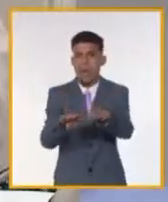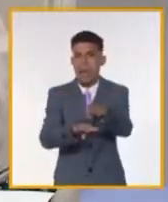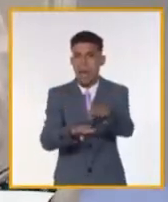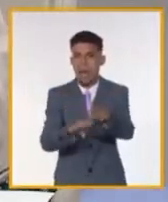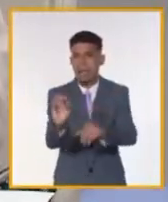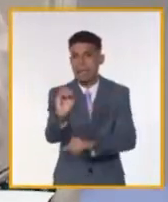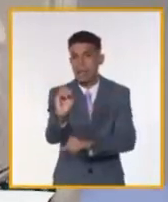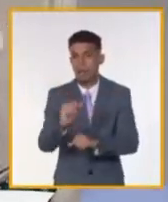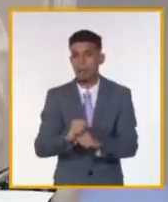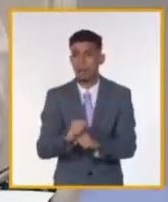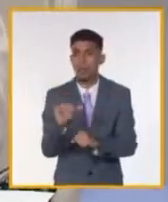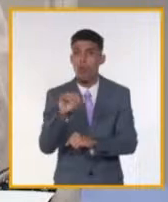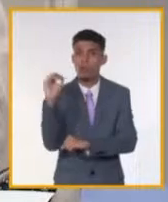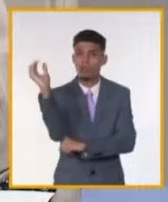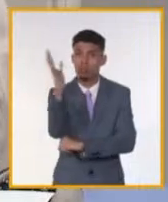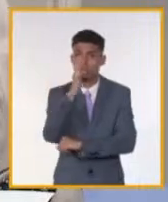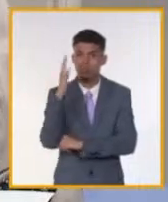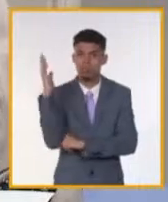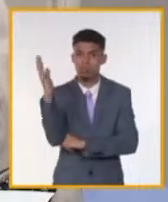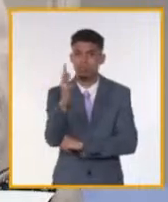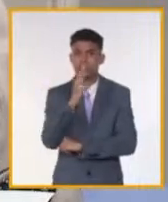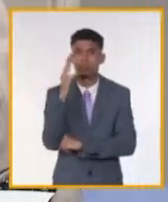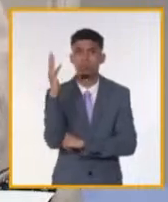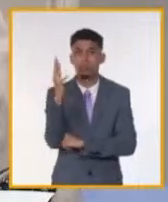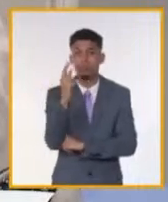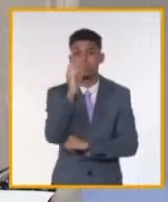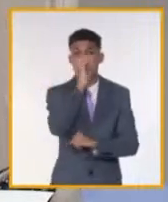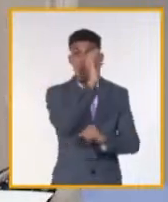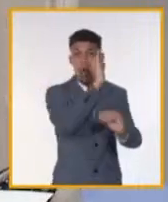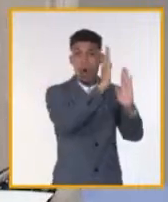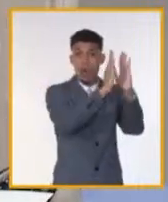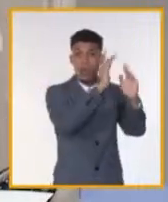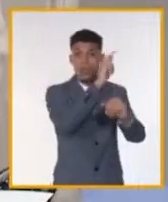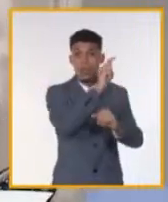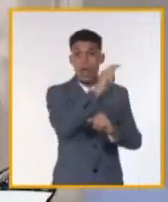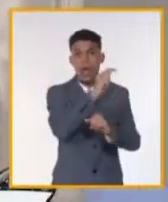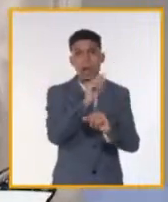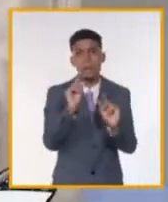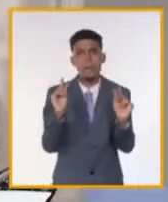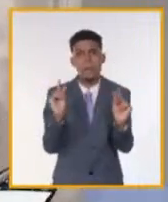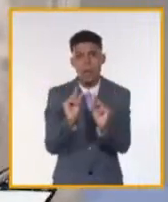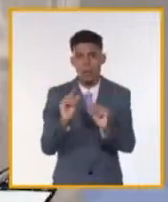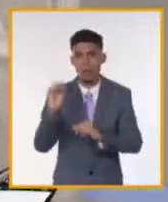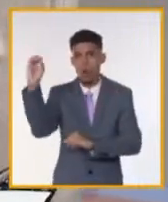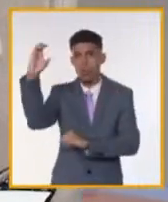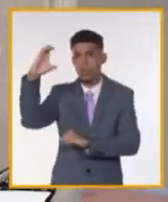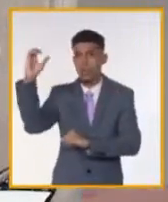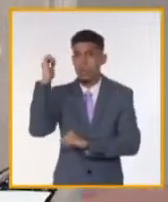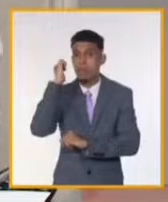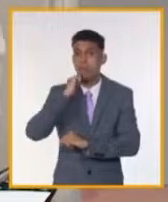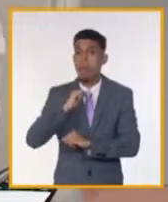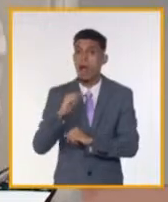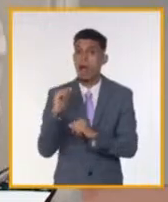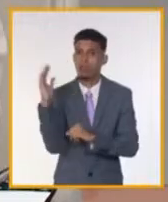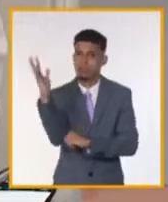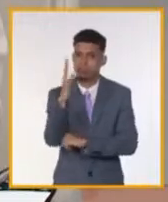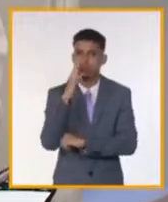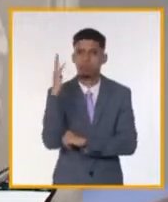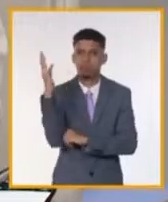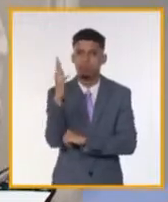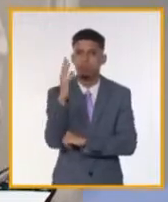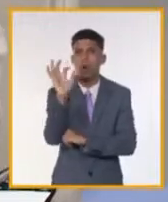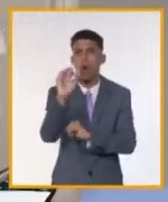Los ciclones, afortunadamente para la región oriental, son menos frecuentes que en la zona occidental o central del país.